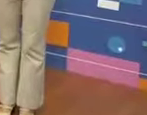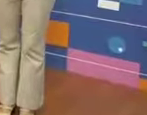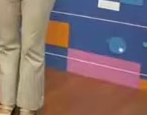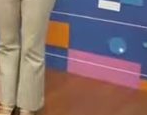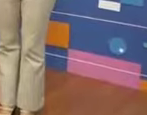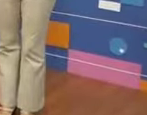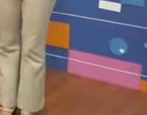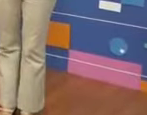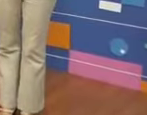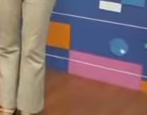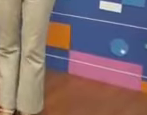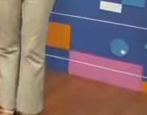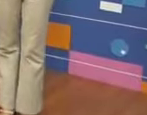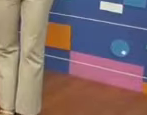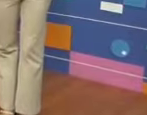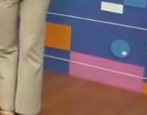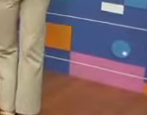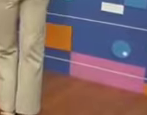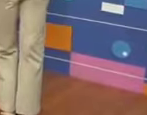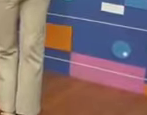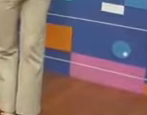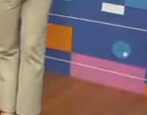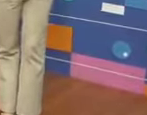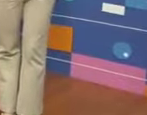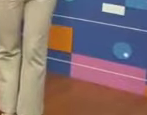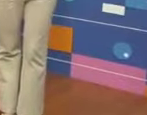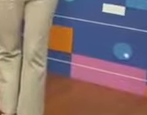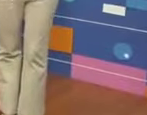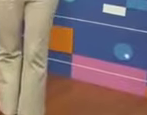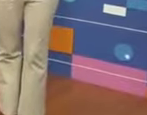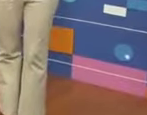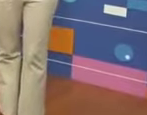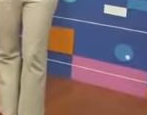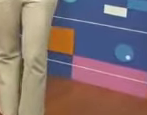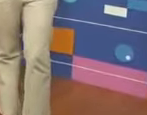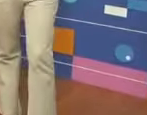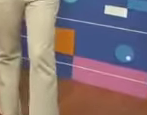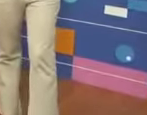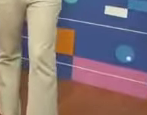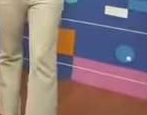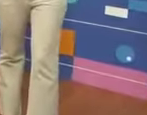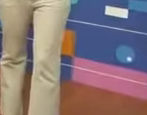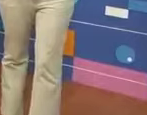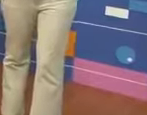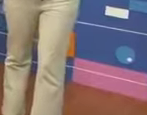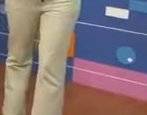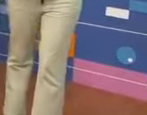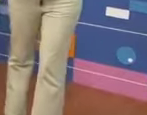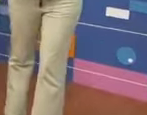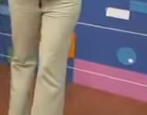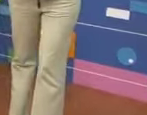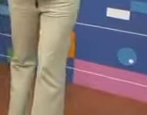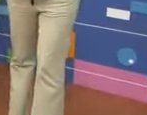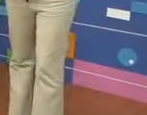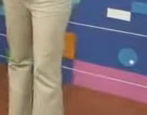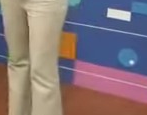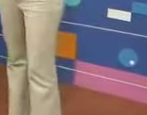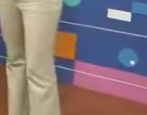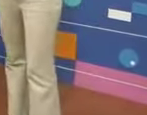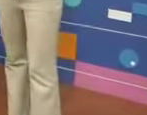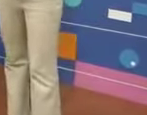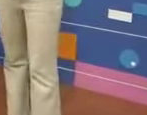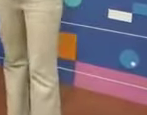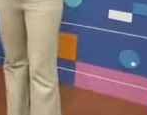Bienvenidos niños y niñas a este espacio Aprendamos en Casa. En este día vamos a tratar el tema noción de cambio.